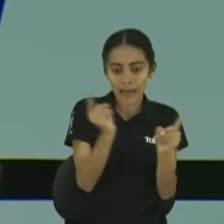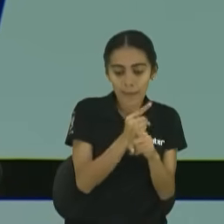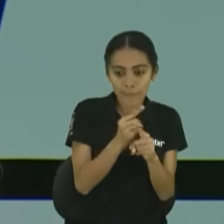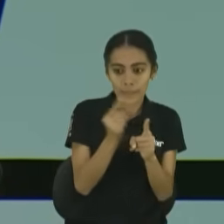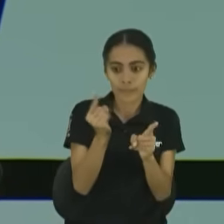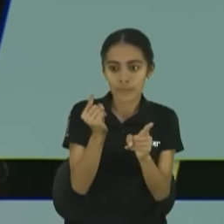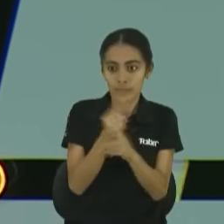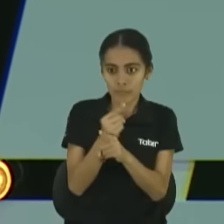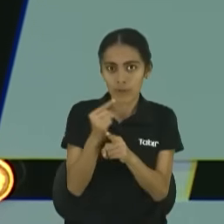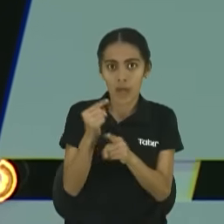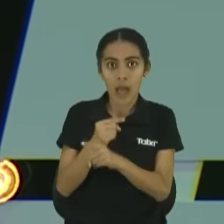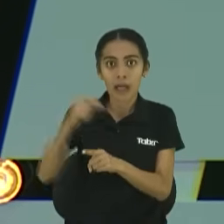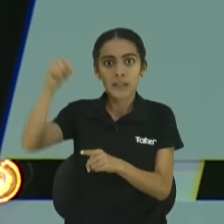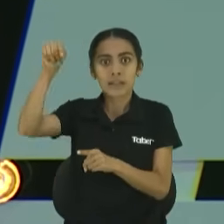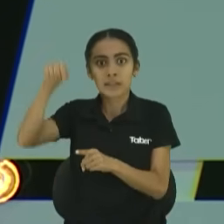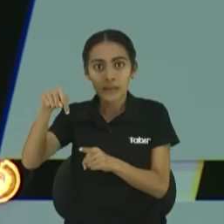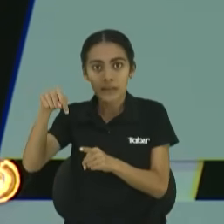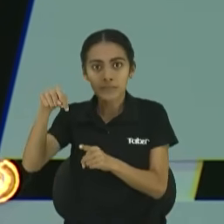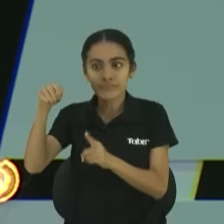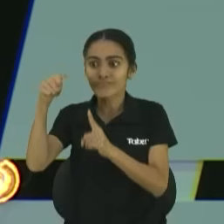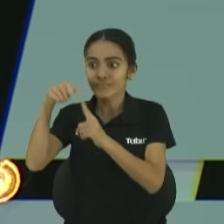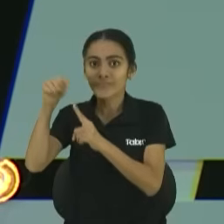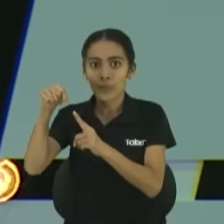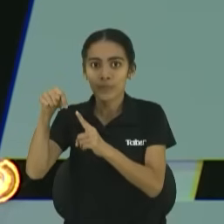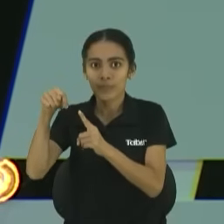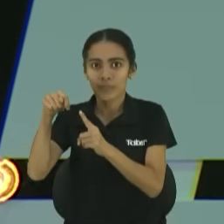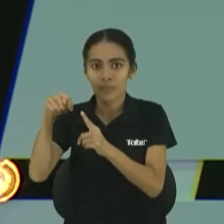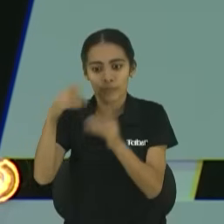paulatinamente hasta el día de hoy. Le falta mucho, pero ahí está.